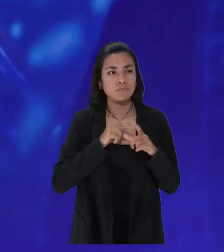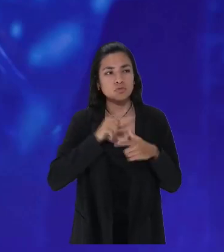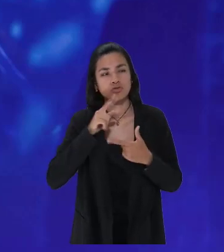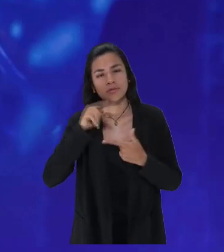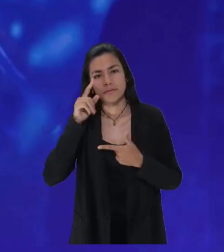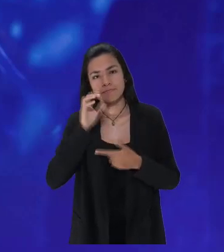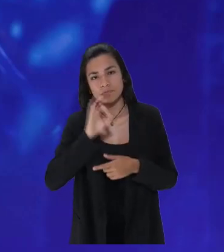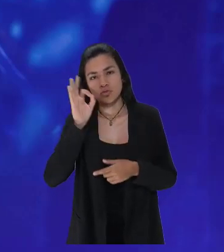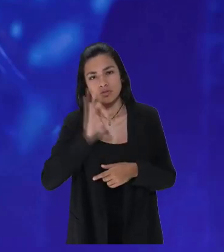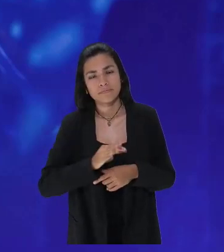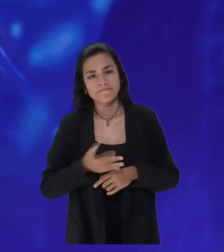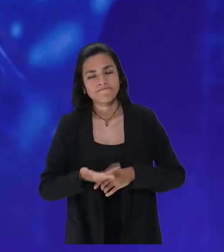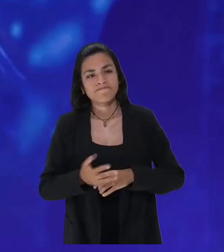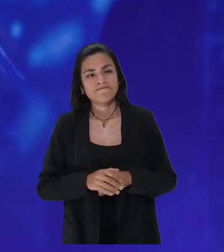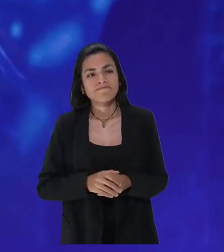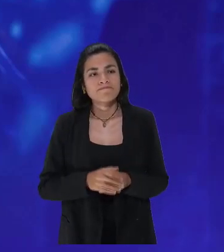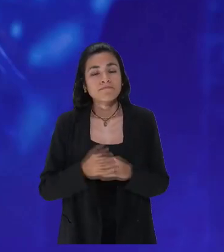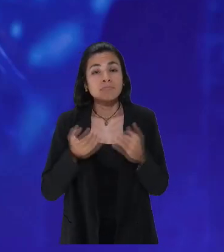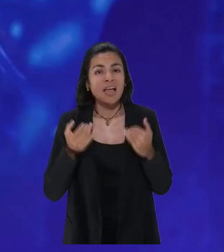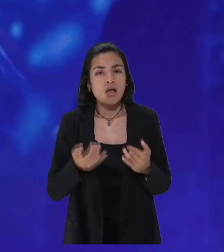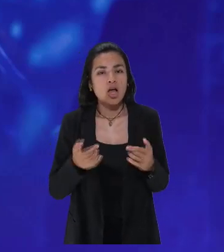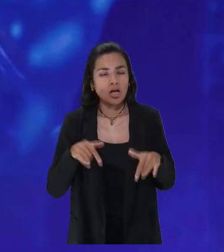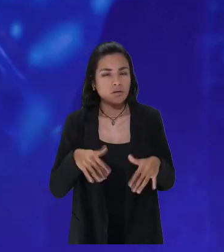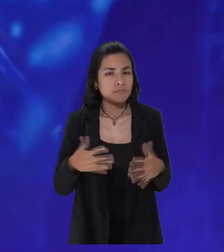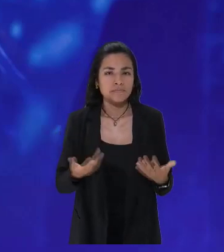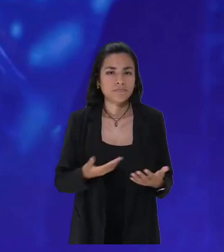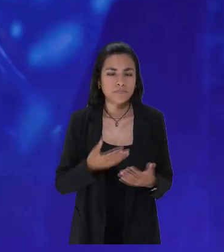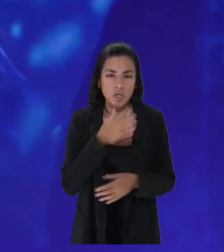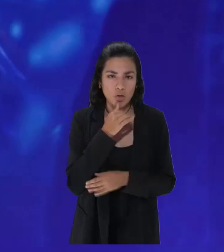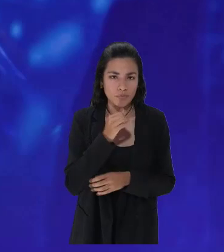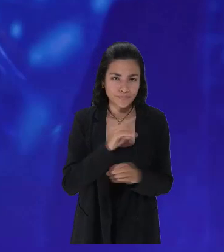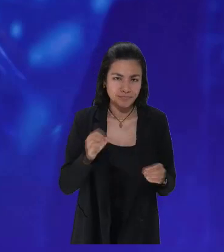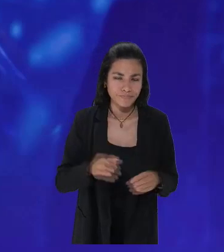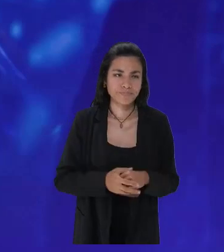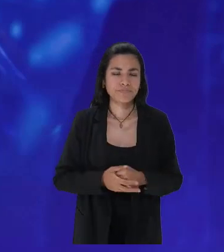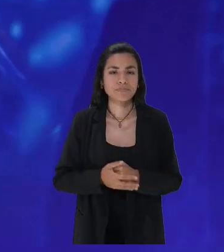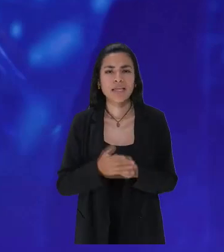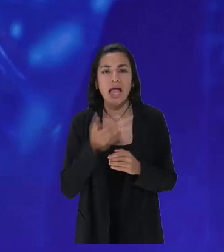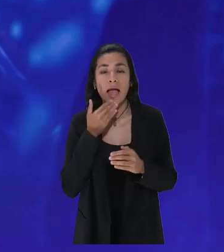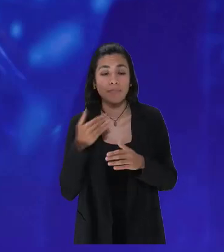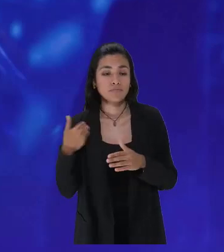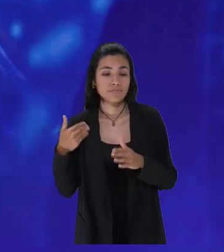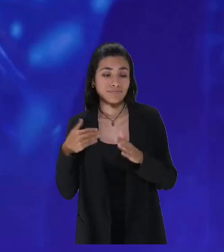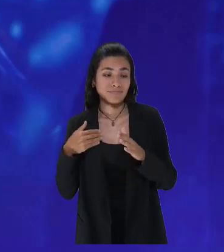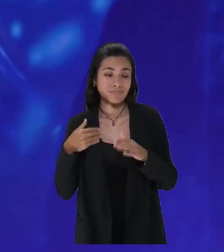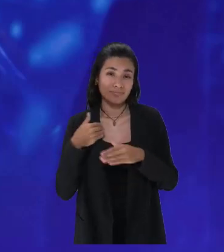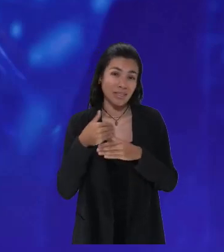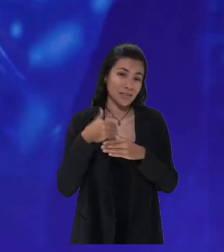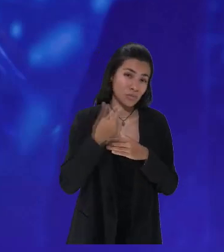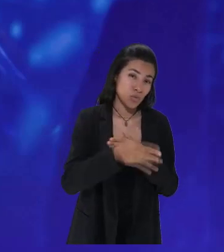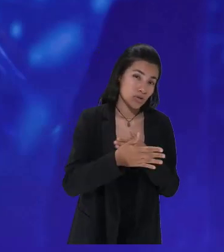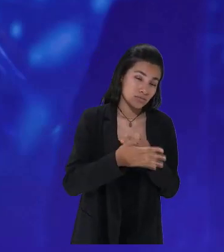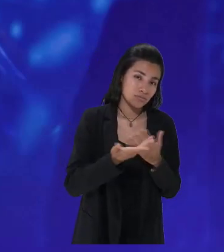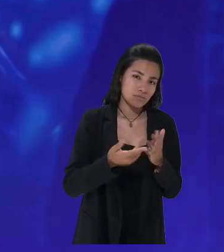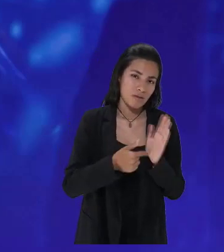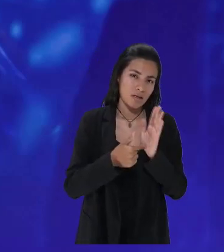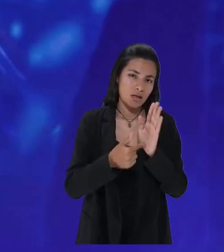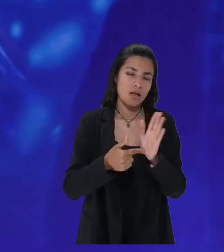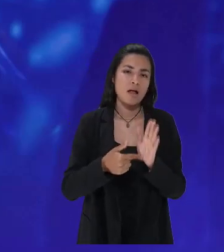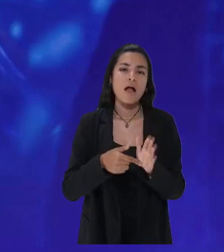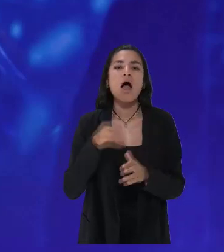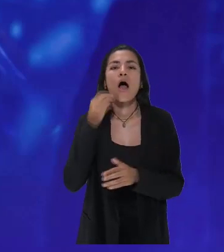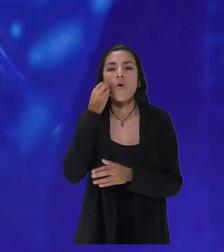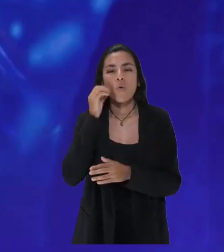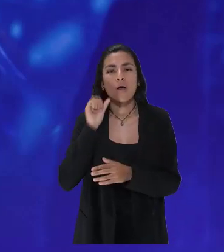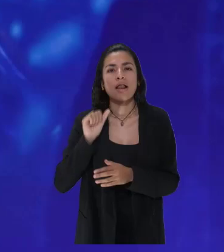Hoy en día no. Hoy en día, incluso recientemente, el procedimiento que les vamos a mostrar más adelante es una abuelita de 96